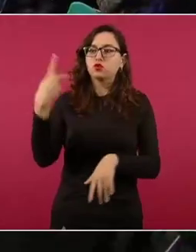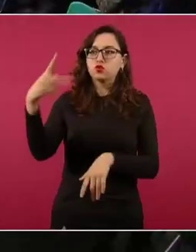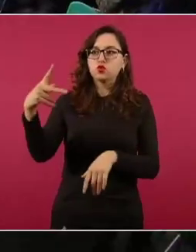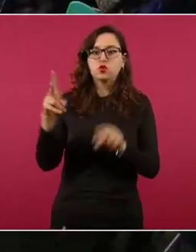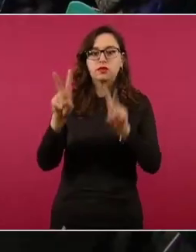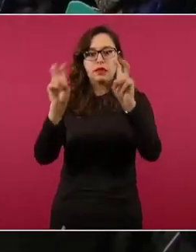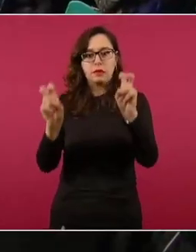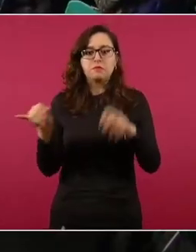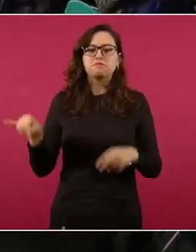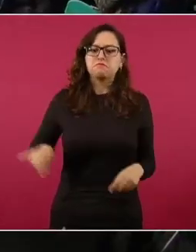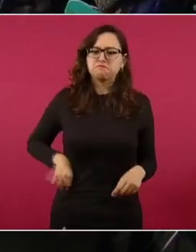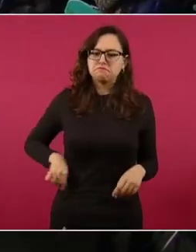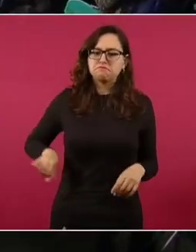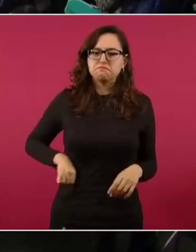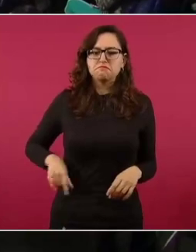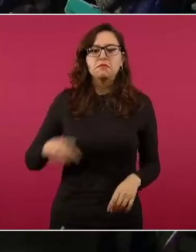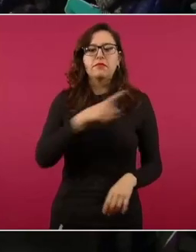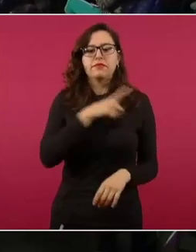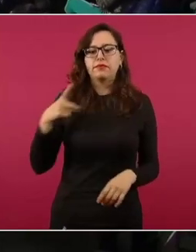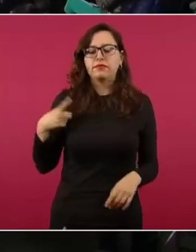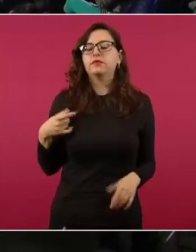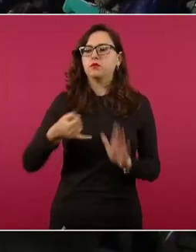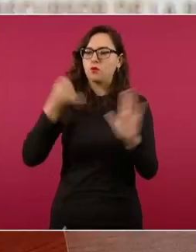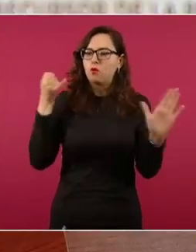Yo creo que ya tienen bastante,